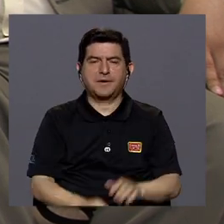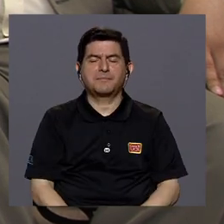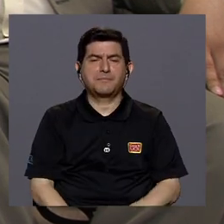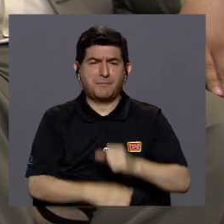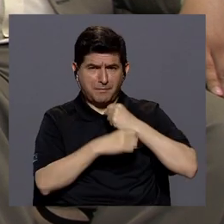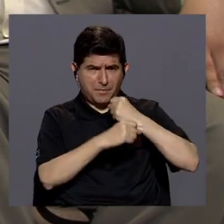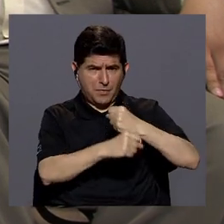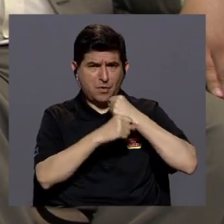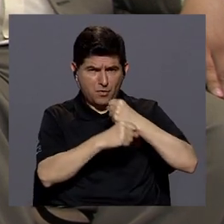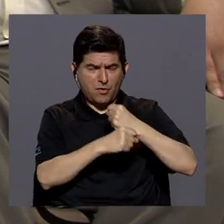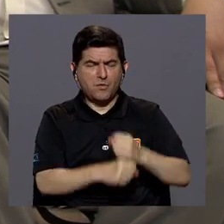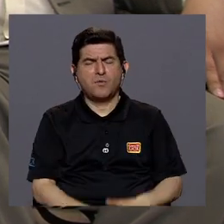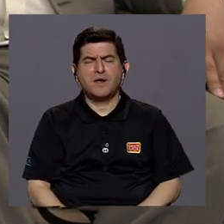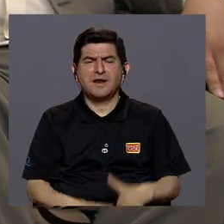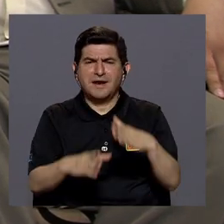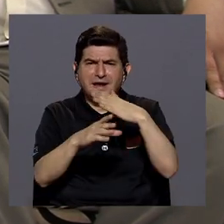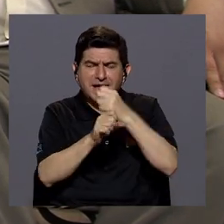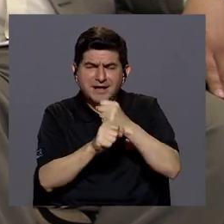como la que te hicieron ahora,